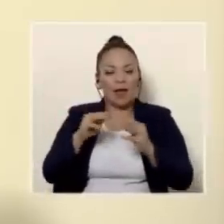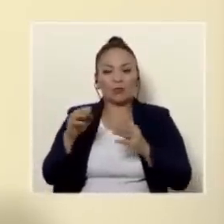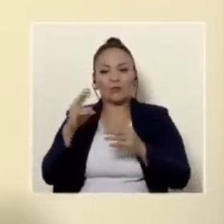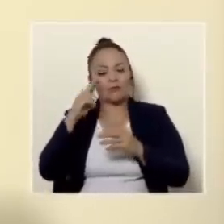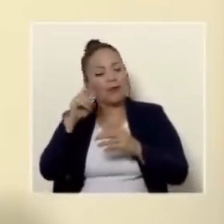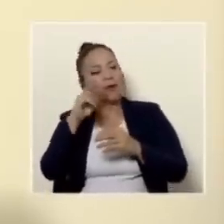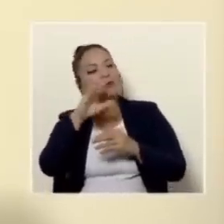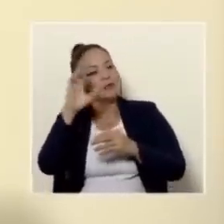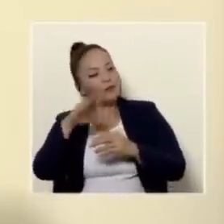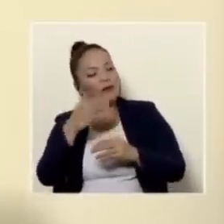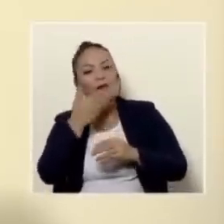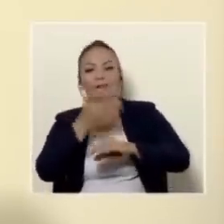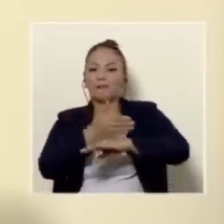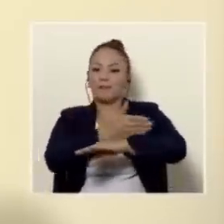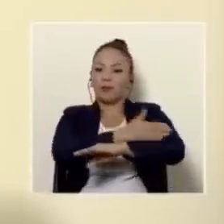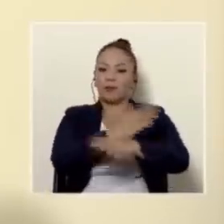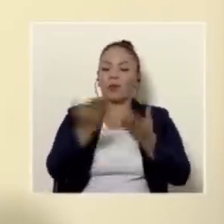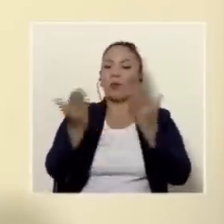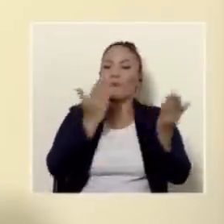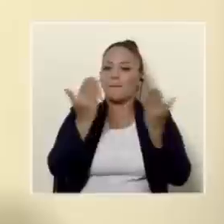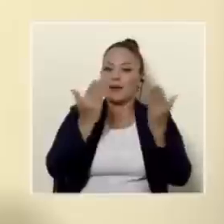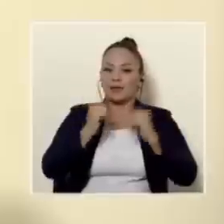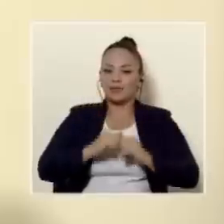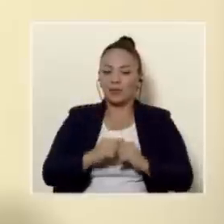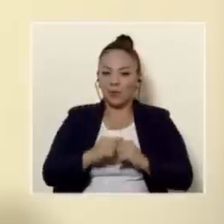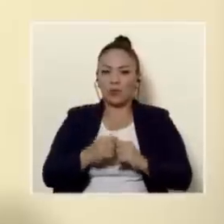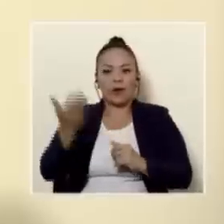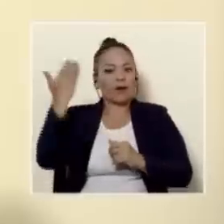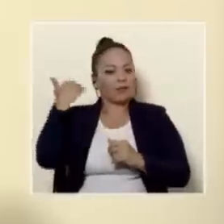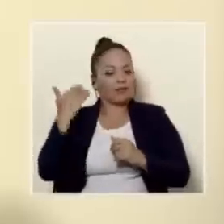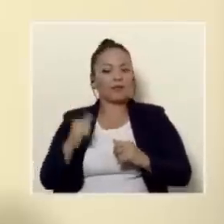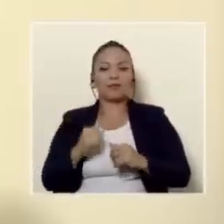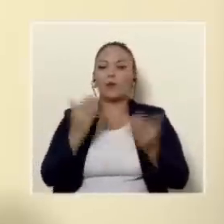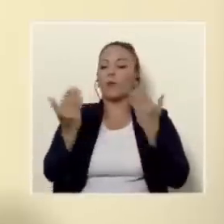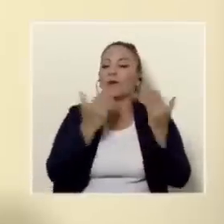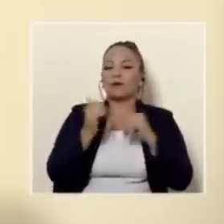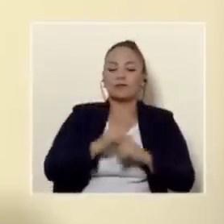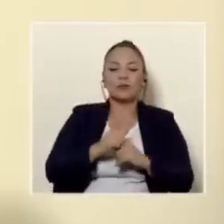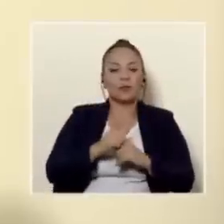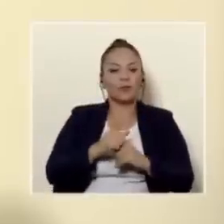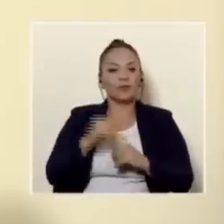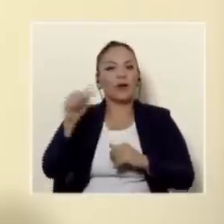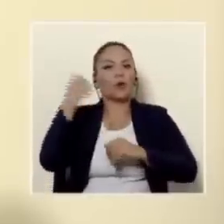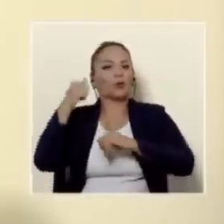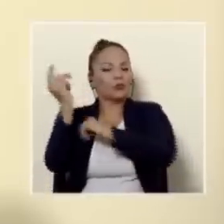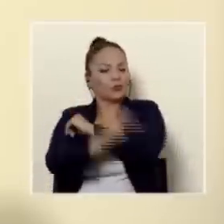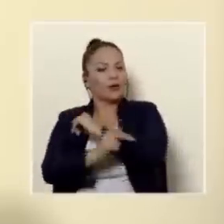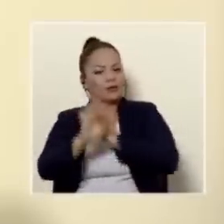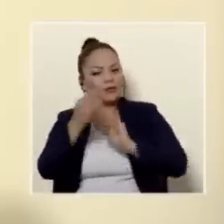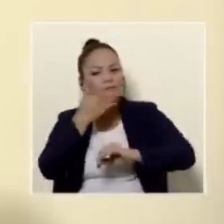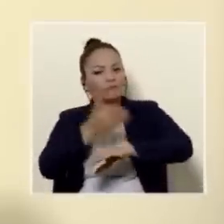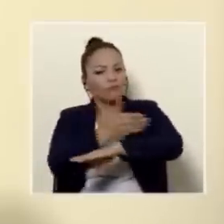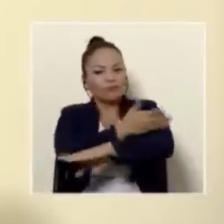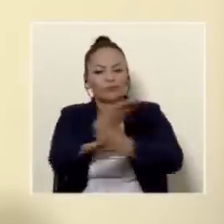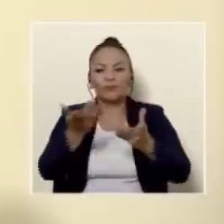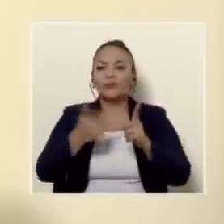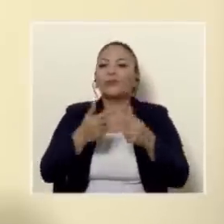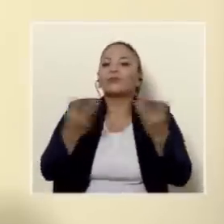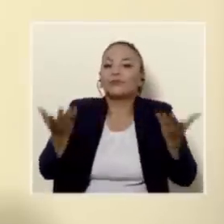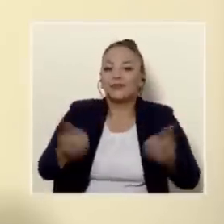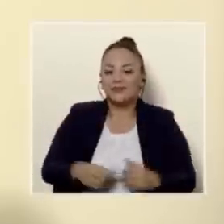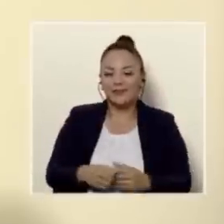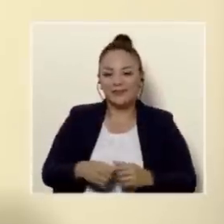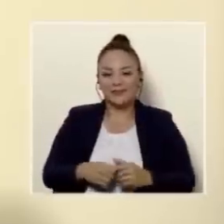Rica cada vez mejor en comparación a sí misma en el pasado y en comparación a los otros países. De